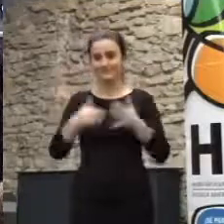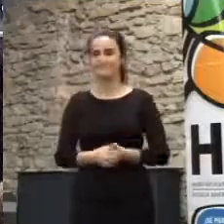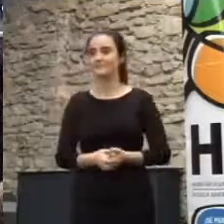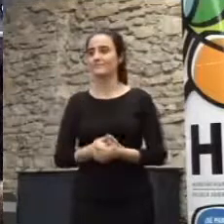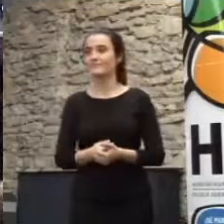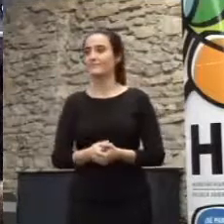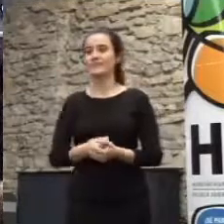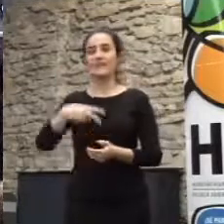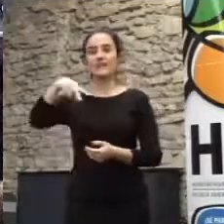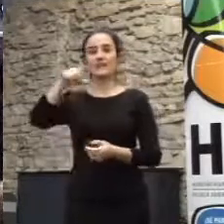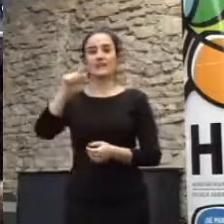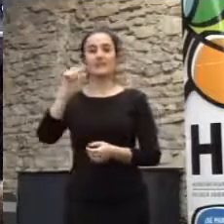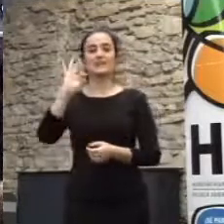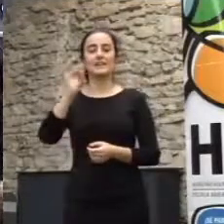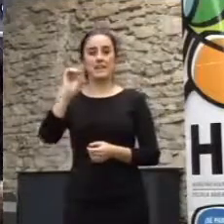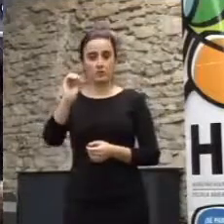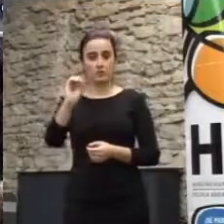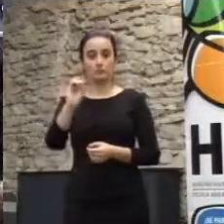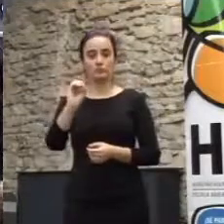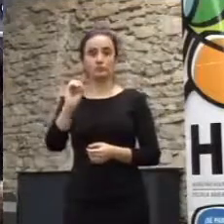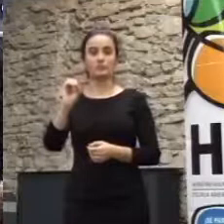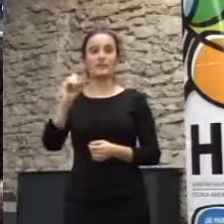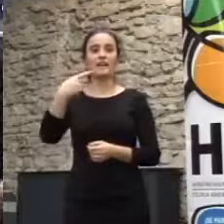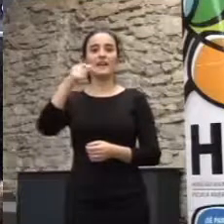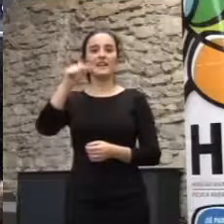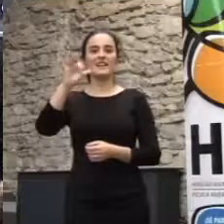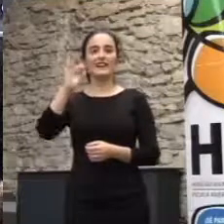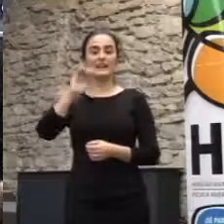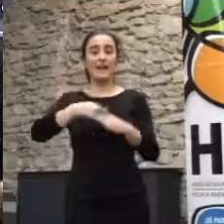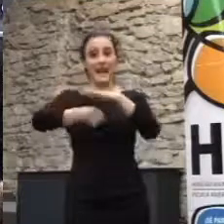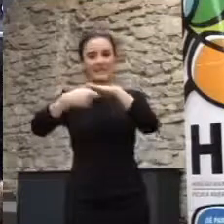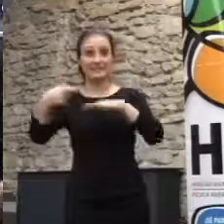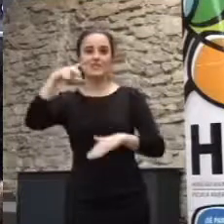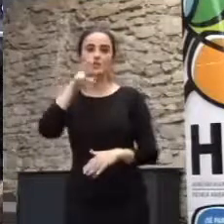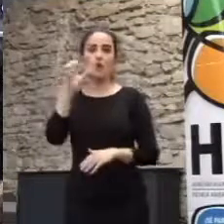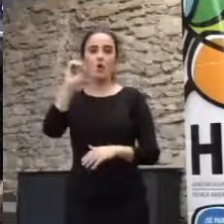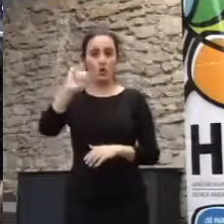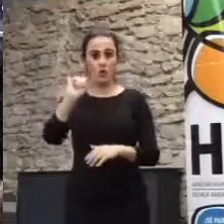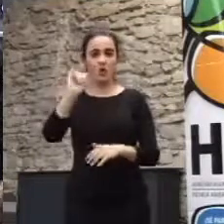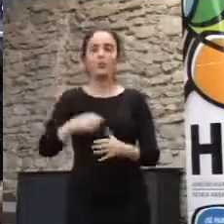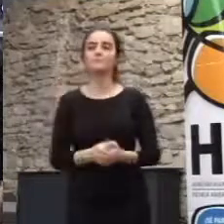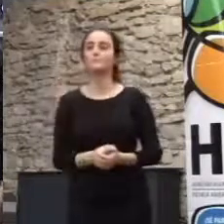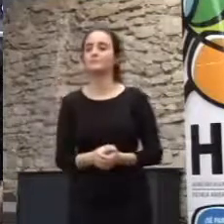Eta Nacho Gatón de Gasteiz Hoy. Nacho, eskarrik asko, etortzagatik.